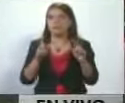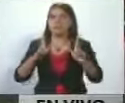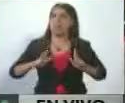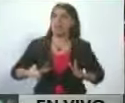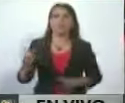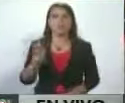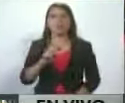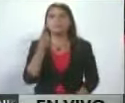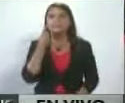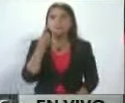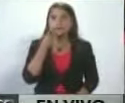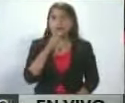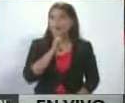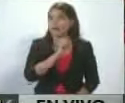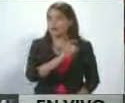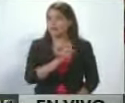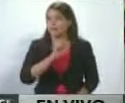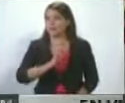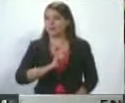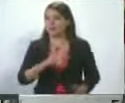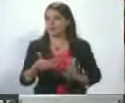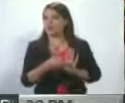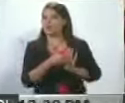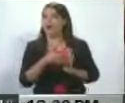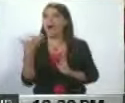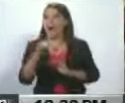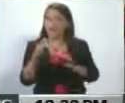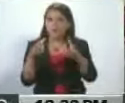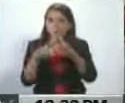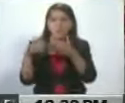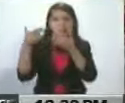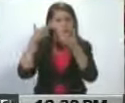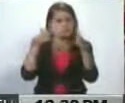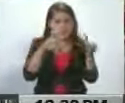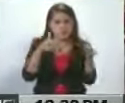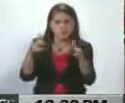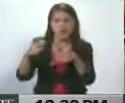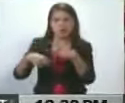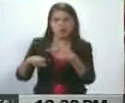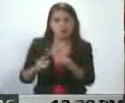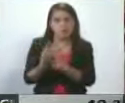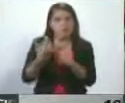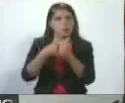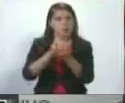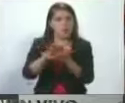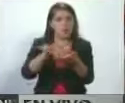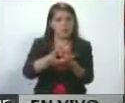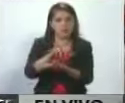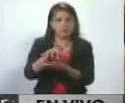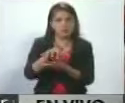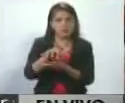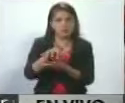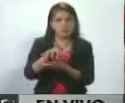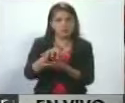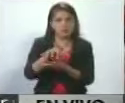el enemigo acecha, grupos paramilitares, grupos generadores de violencia, y desde aquí